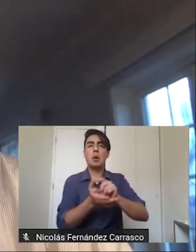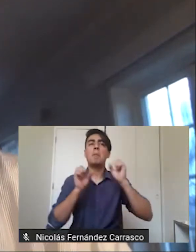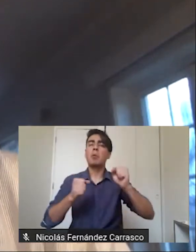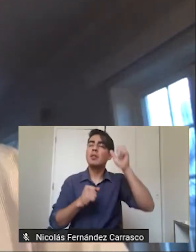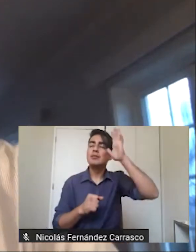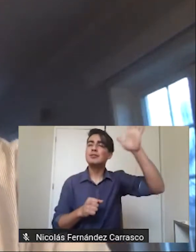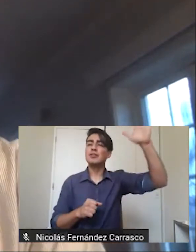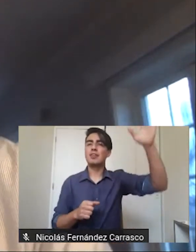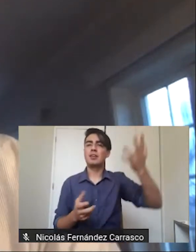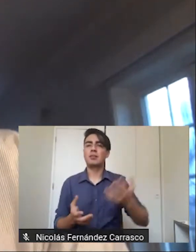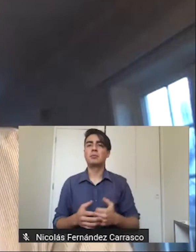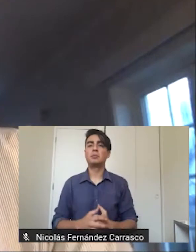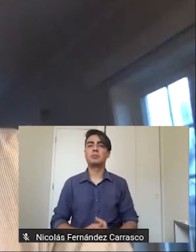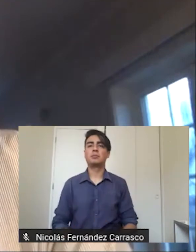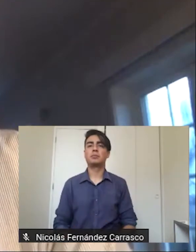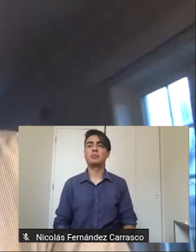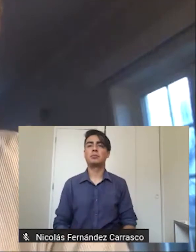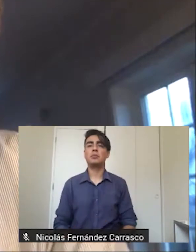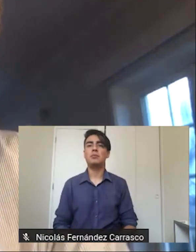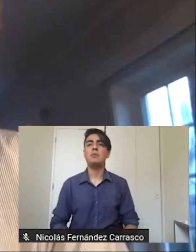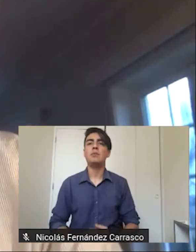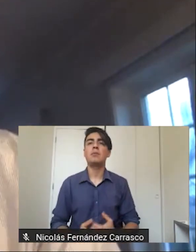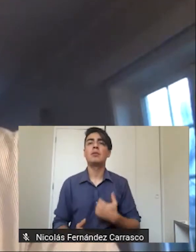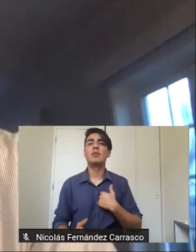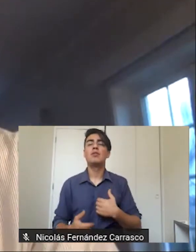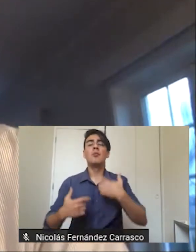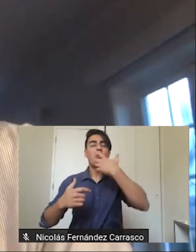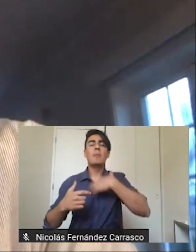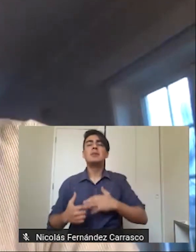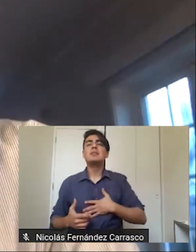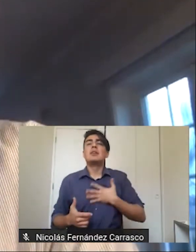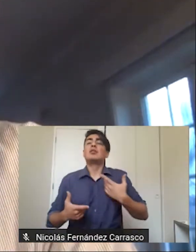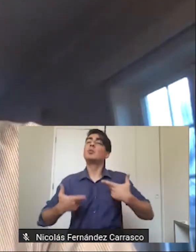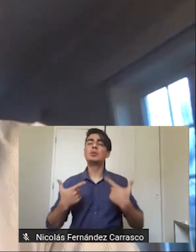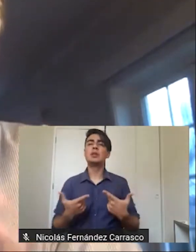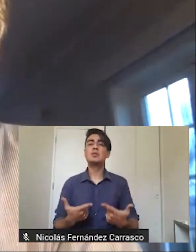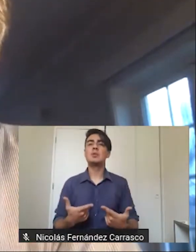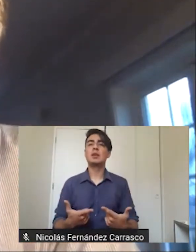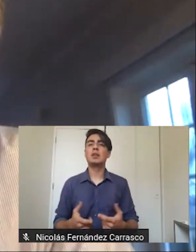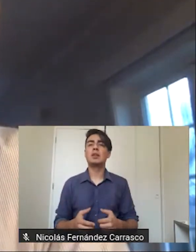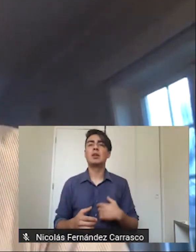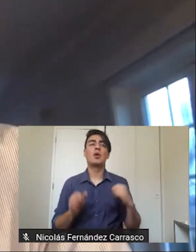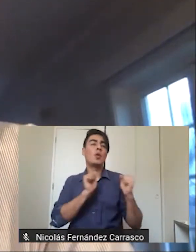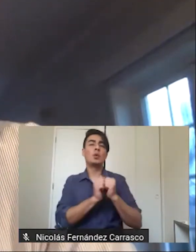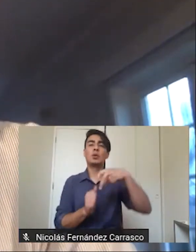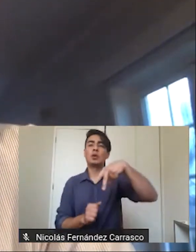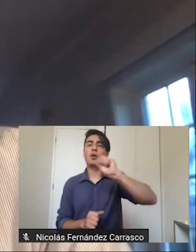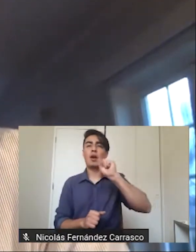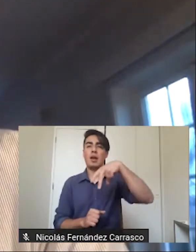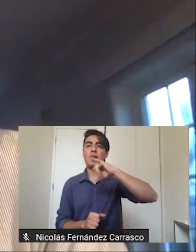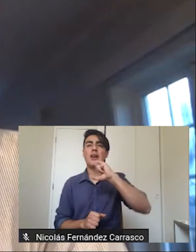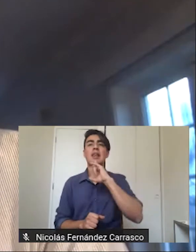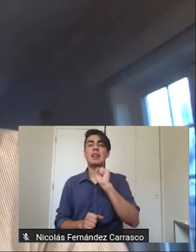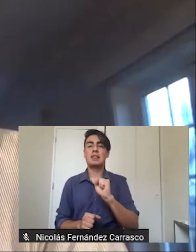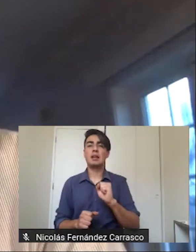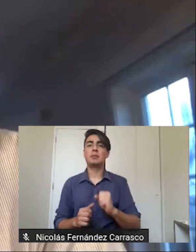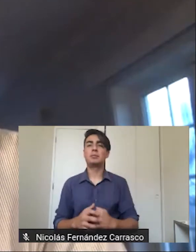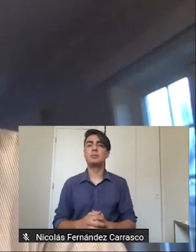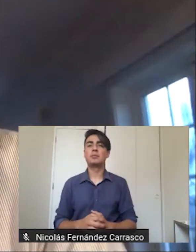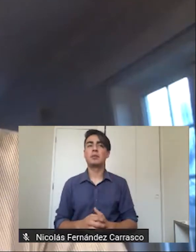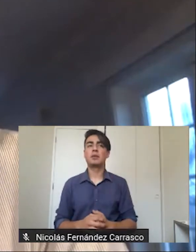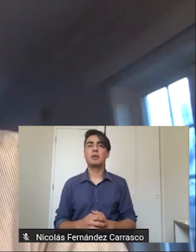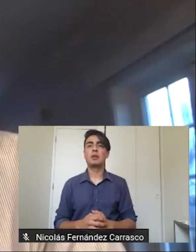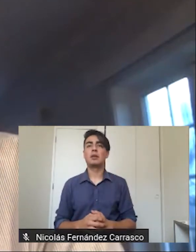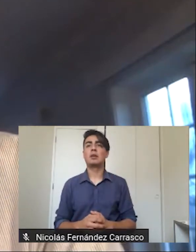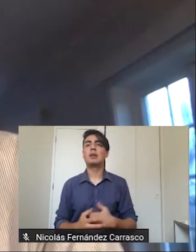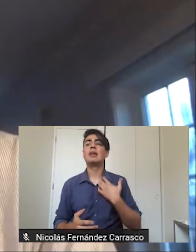Yo soy afortunado de estar aquí junto con mi colega Anita Degor, quienes